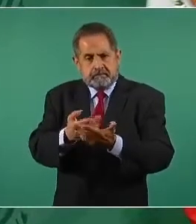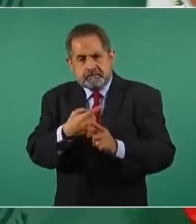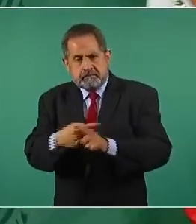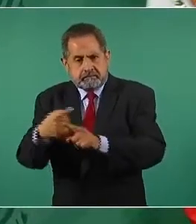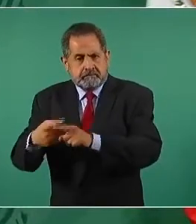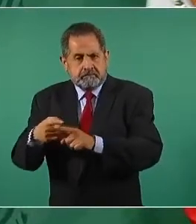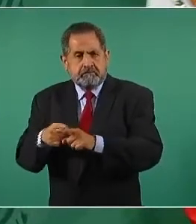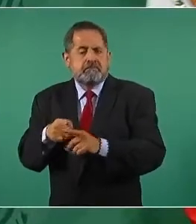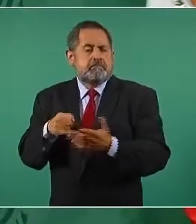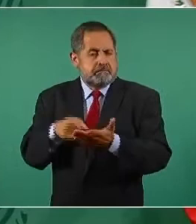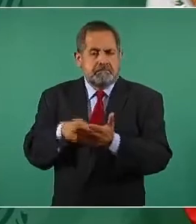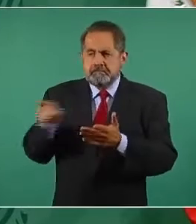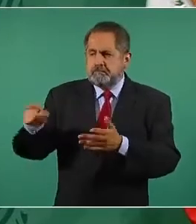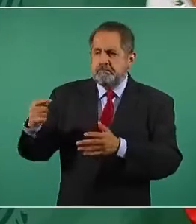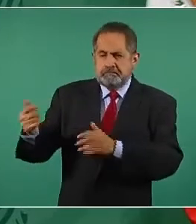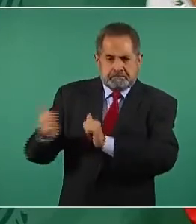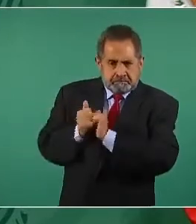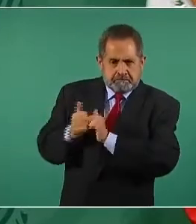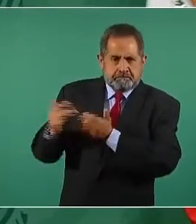de ley,